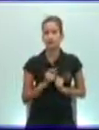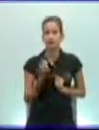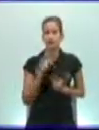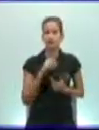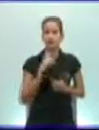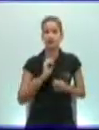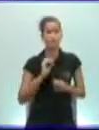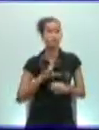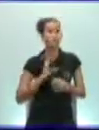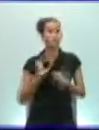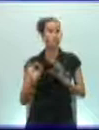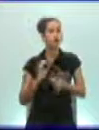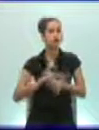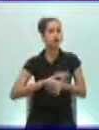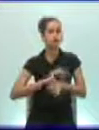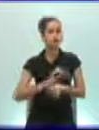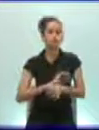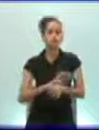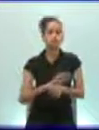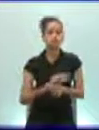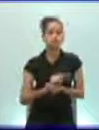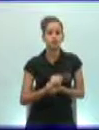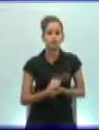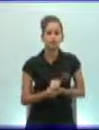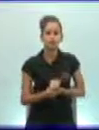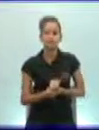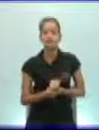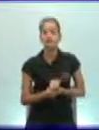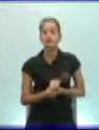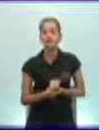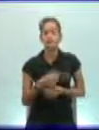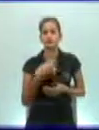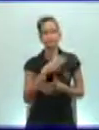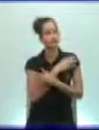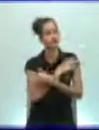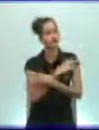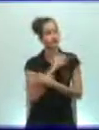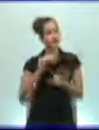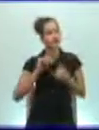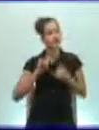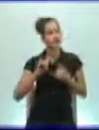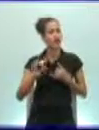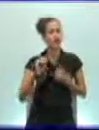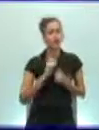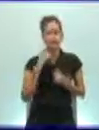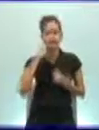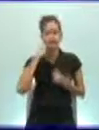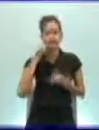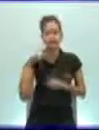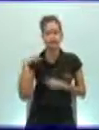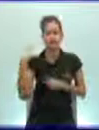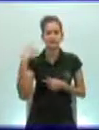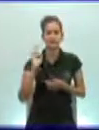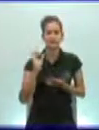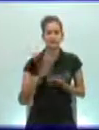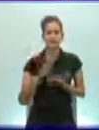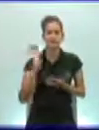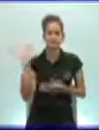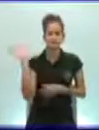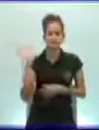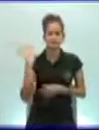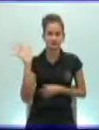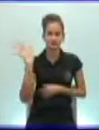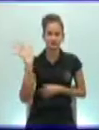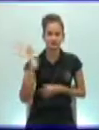el coronavirus ni un tantito así. Como siempre, mi abrazo desde la distancia y nos vemos en un próximo encuentro.